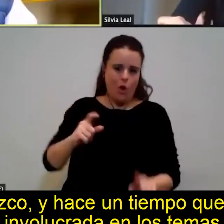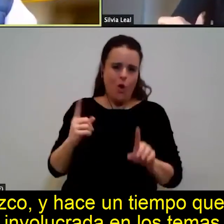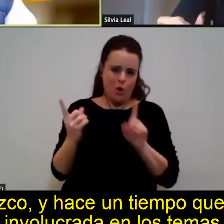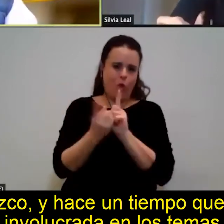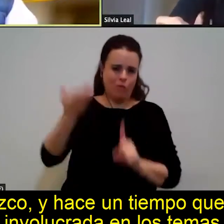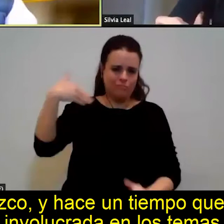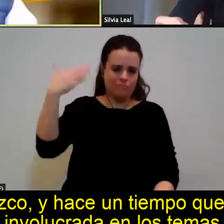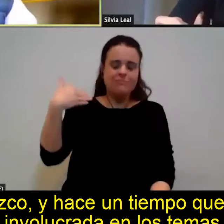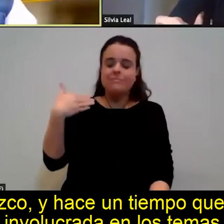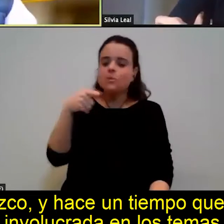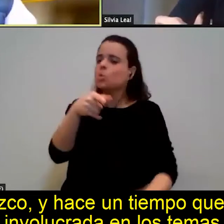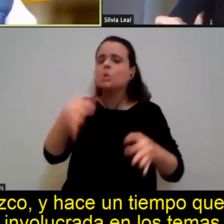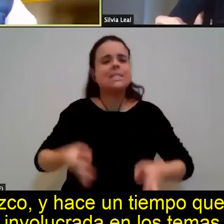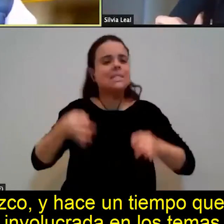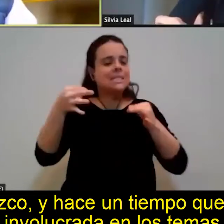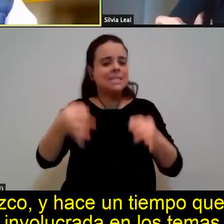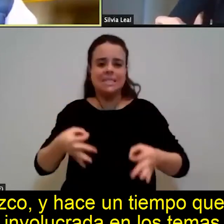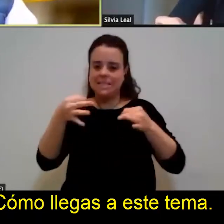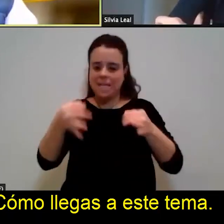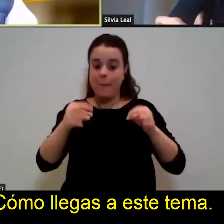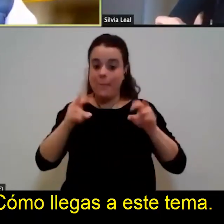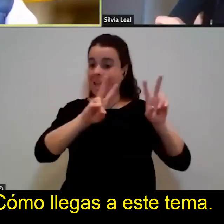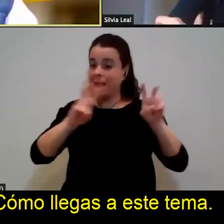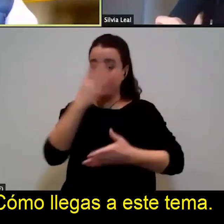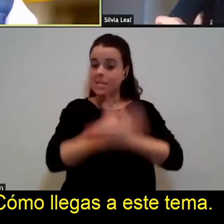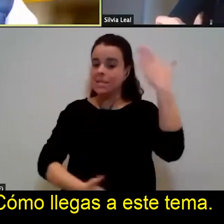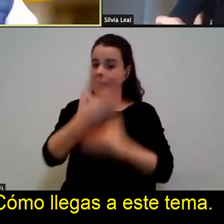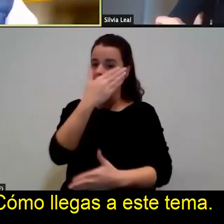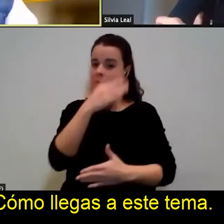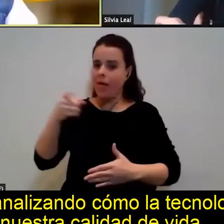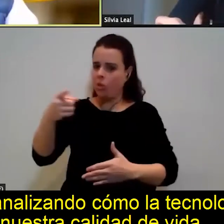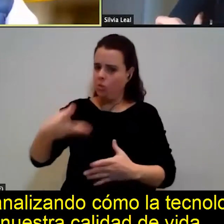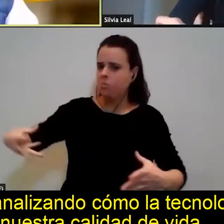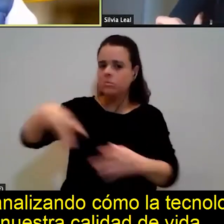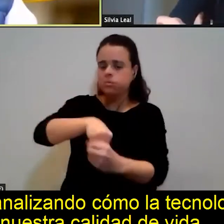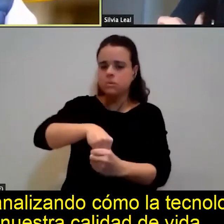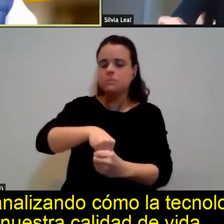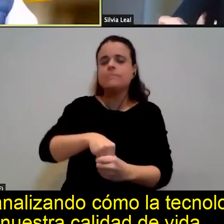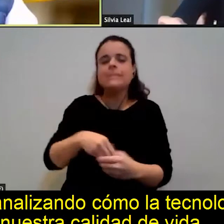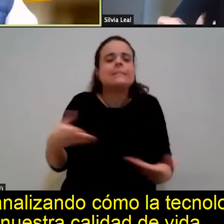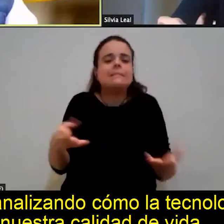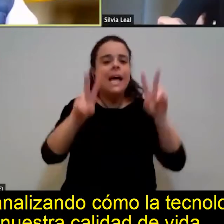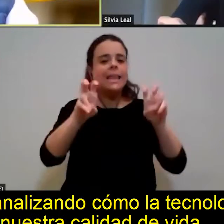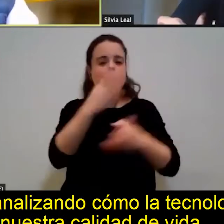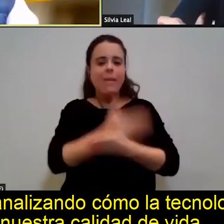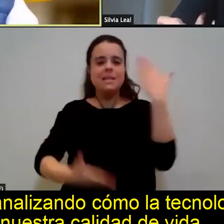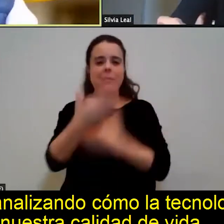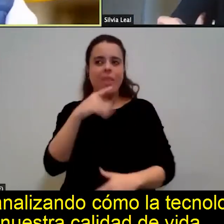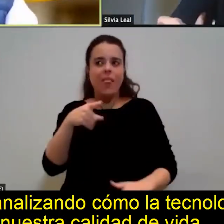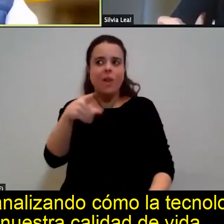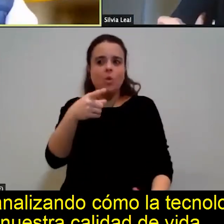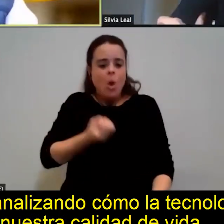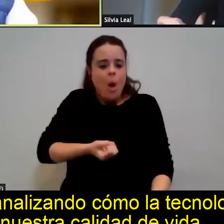siempre he estado muy involucrado en los temas de discapacidad, ¿no? ¿Cómo llegas a este tema? ¿Cómo te involucras? ¿Cómo te